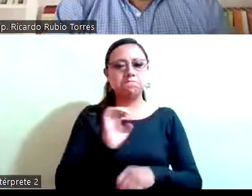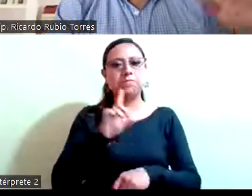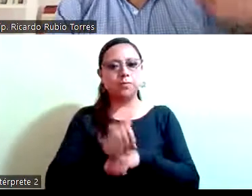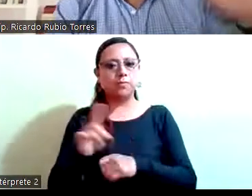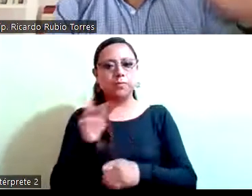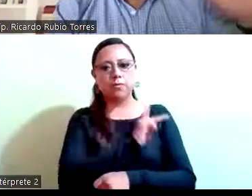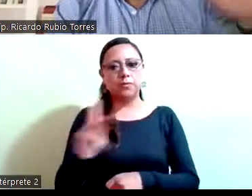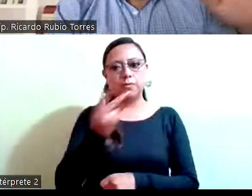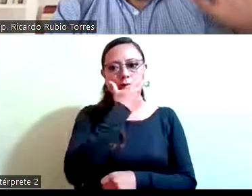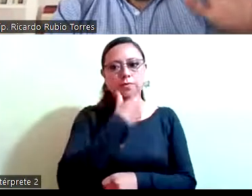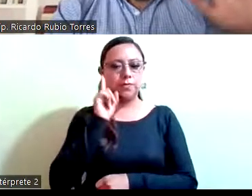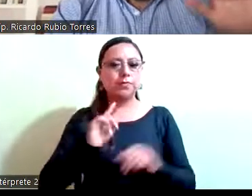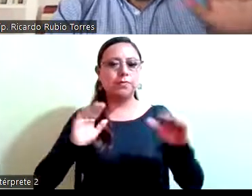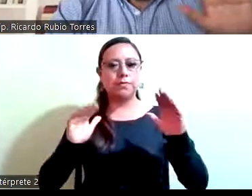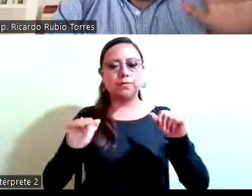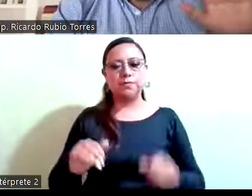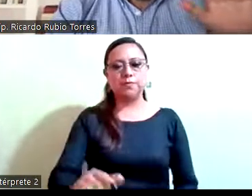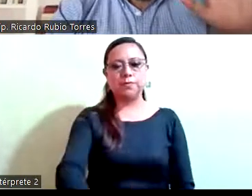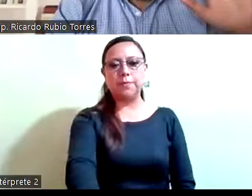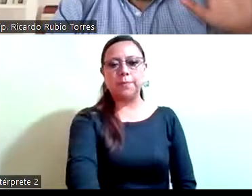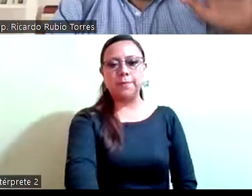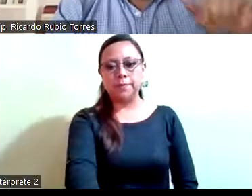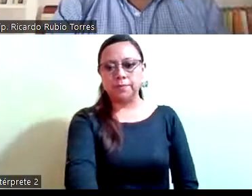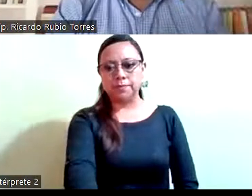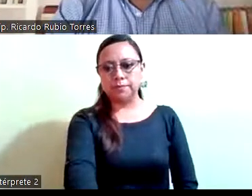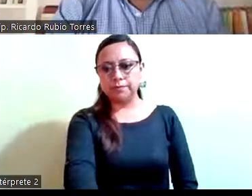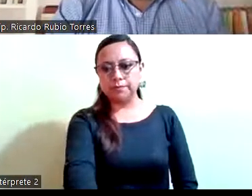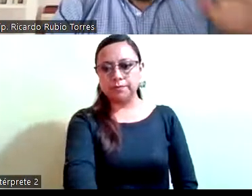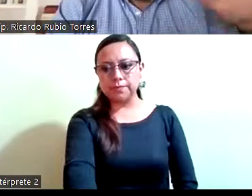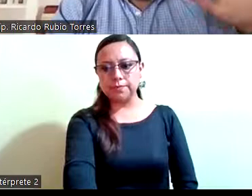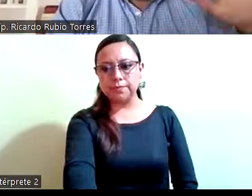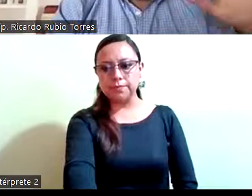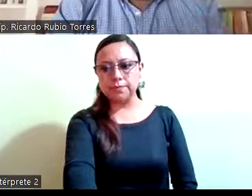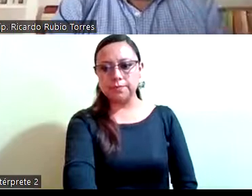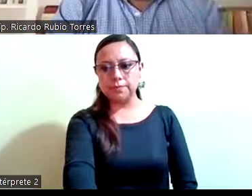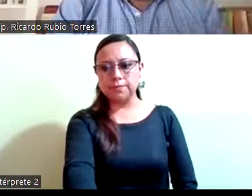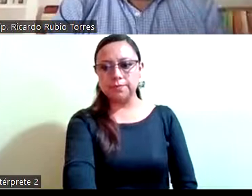pronto. Gracias. Gracias, buenas tardes. Buen día a todos. Excelente viernes a todos.